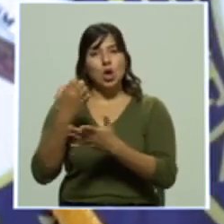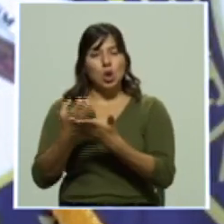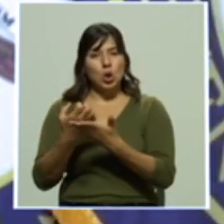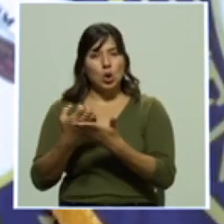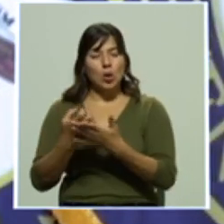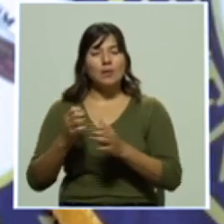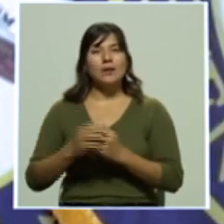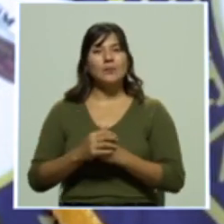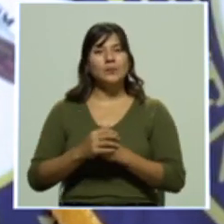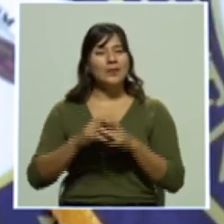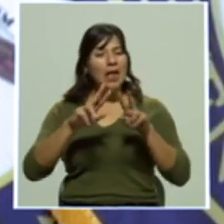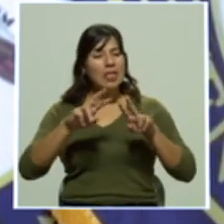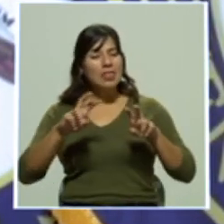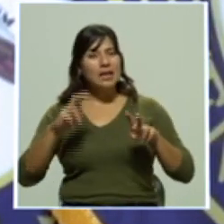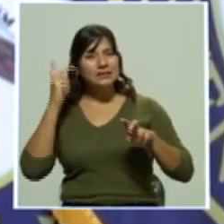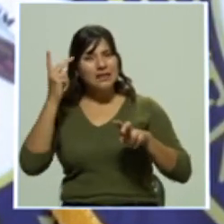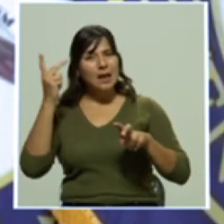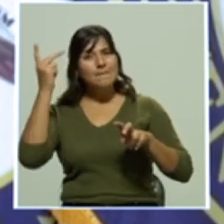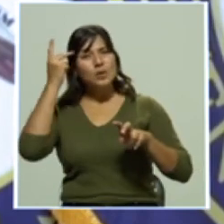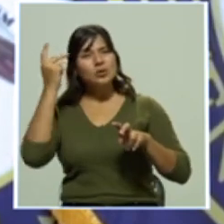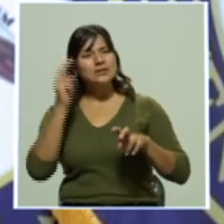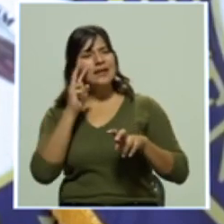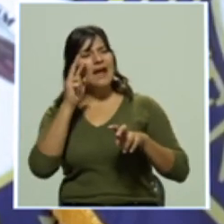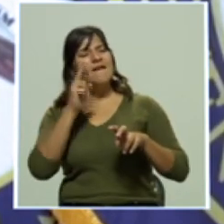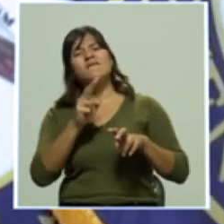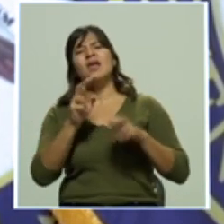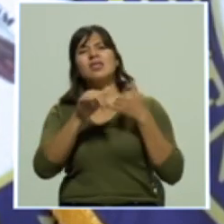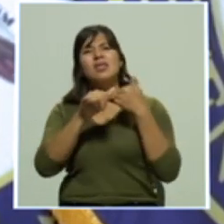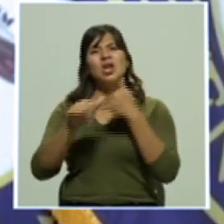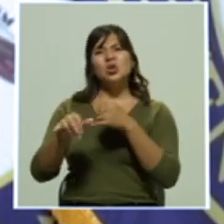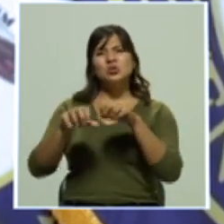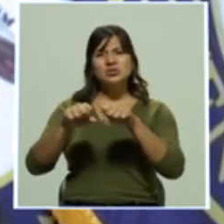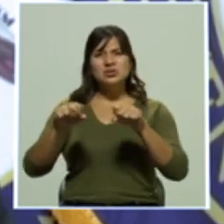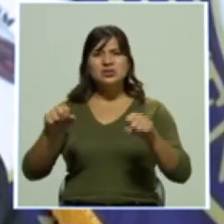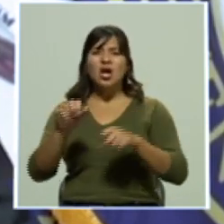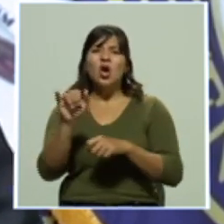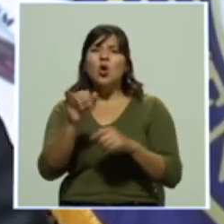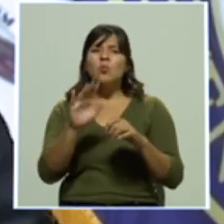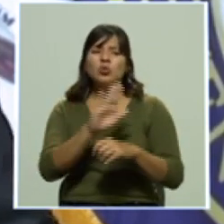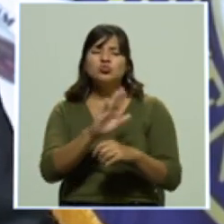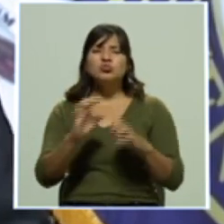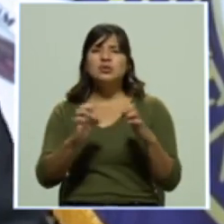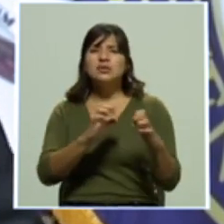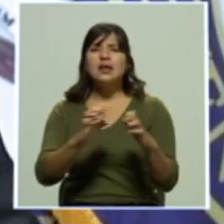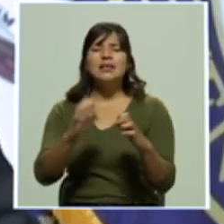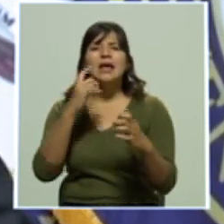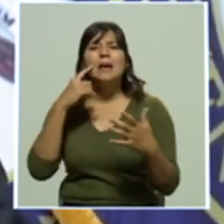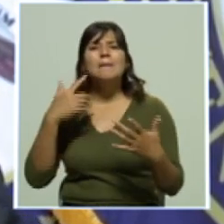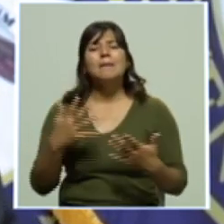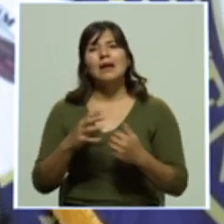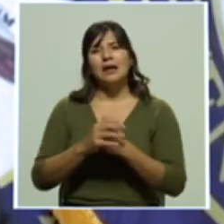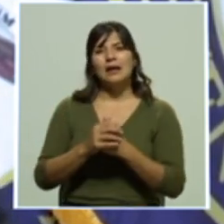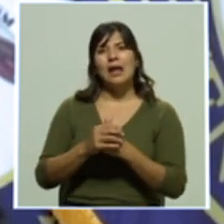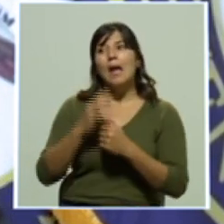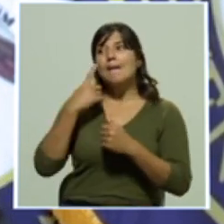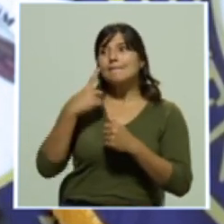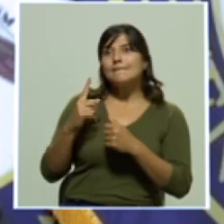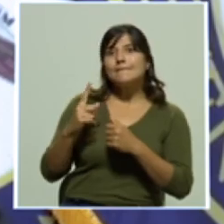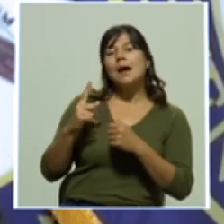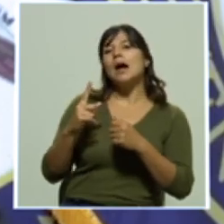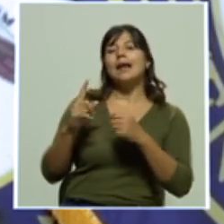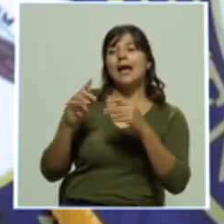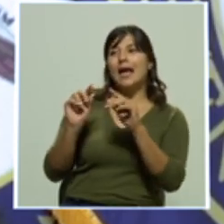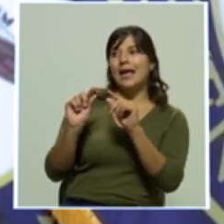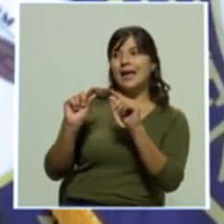Analistas políticos ven la denuncia de fraude en las elecciones como una estrategia de los republicanos para movilizar a la base política de Trump, antes de